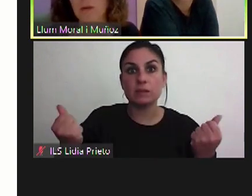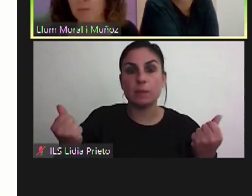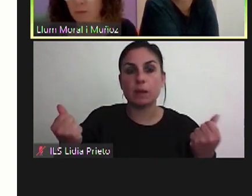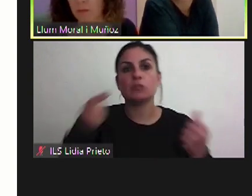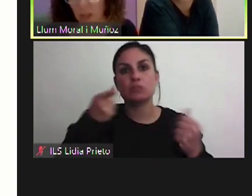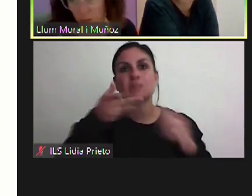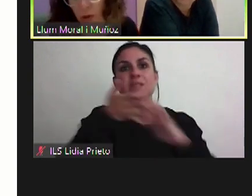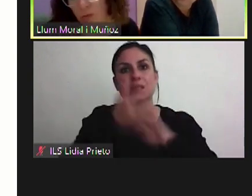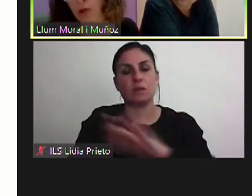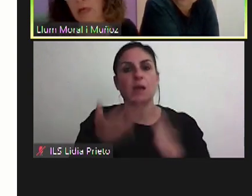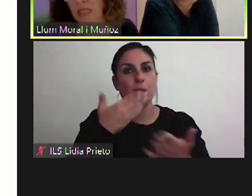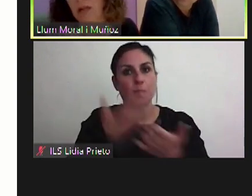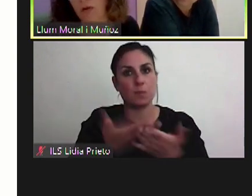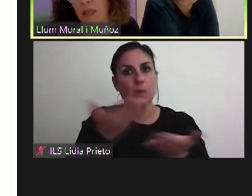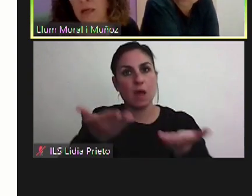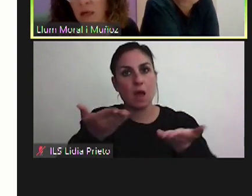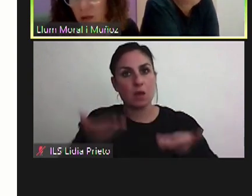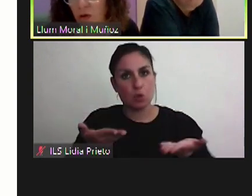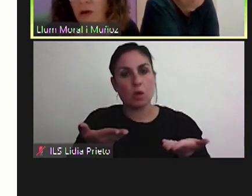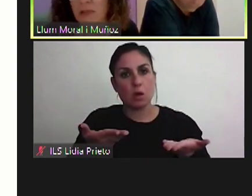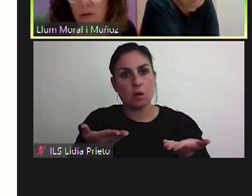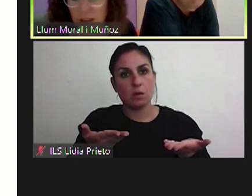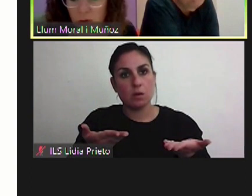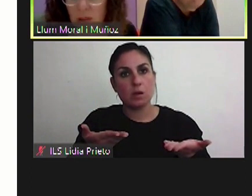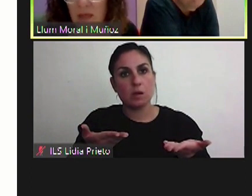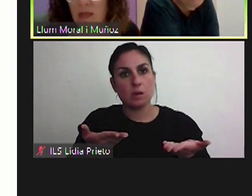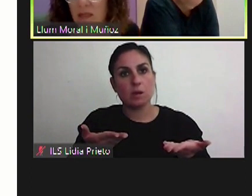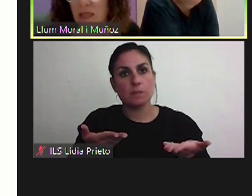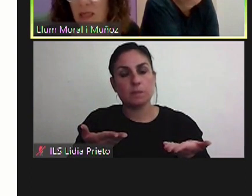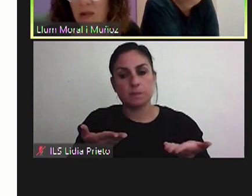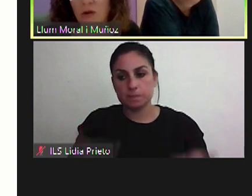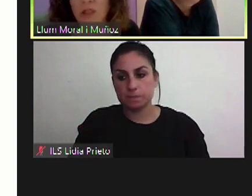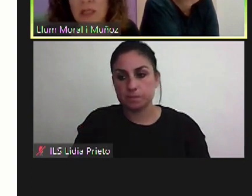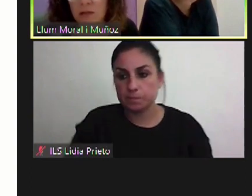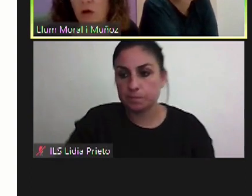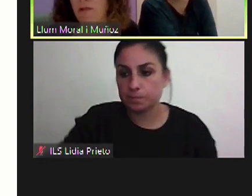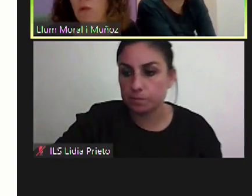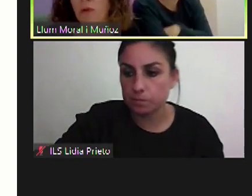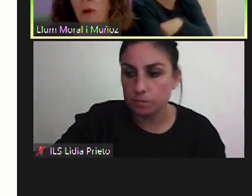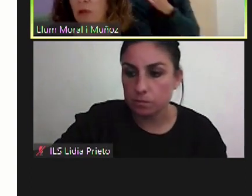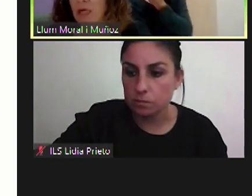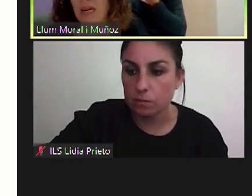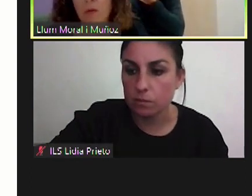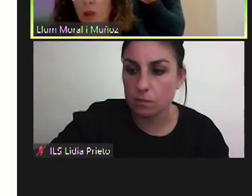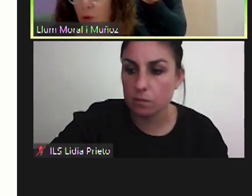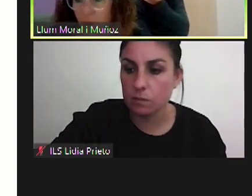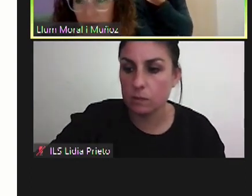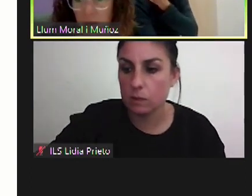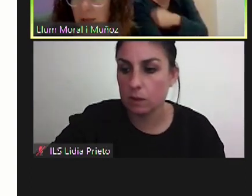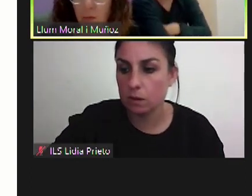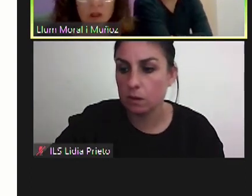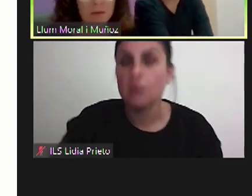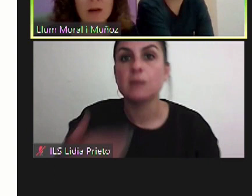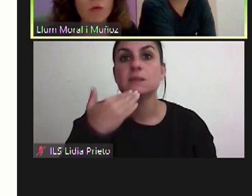vamos a hacer, por ir un poquito más allá y no quedar no solamente con esto. Sí, yo no sé si nos referimos a una persona que acabamos de